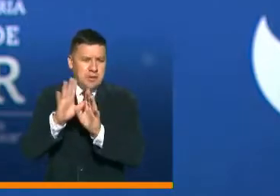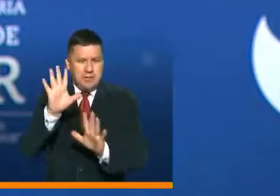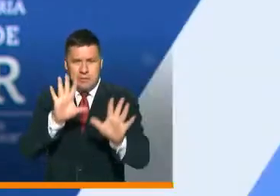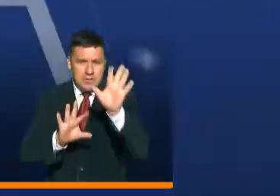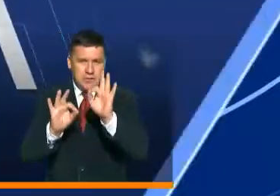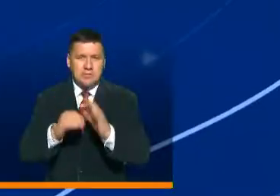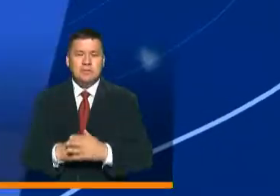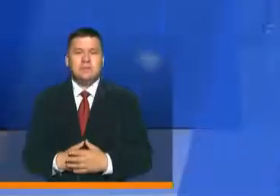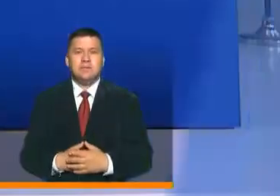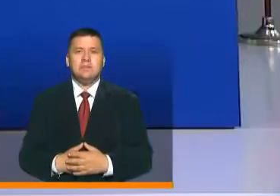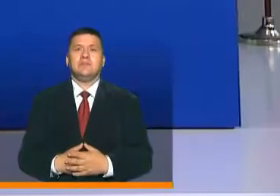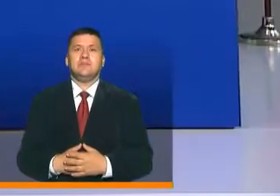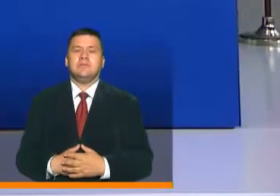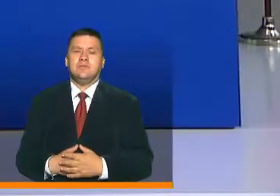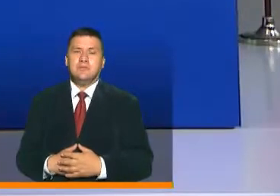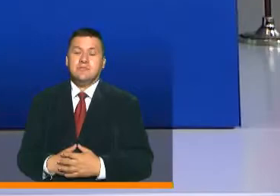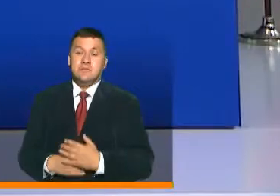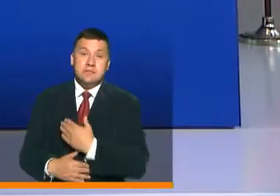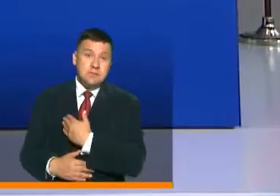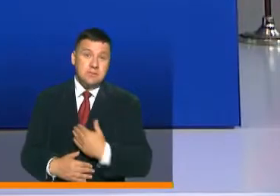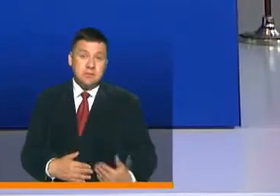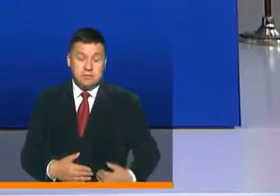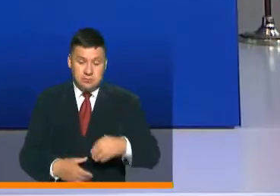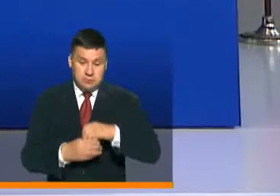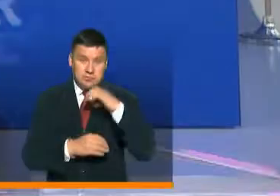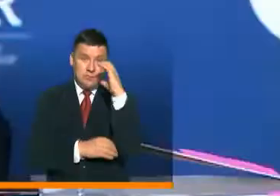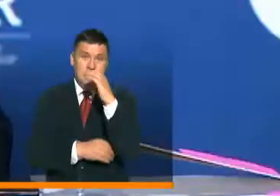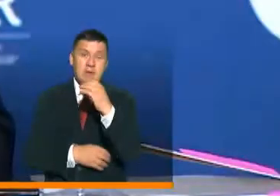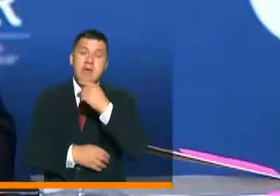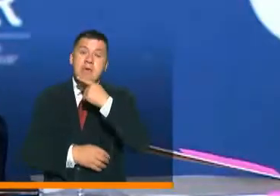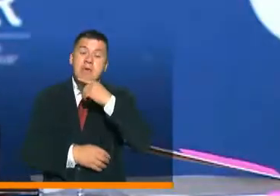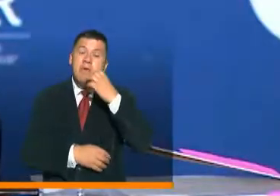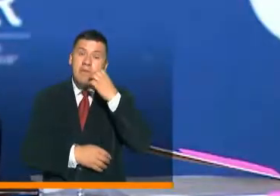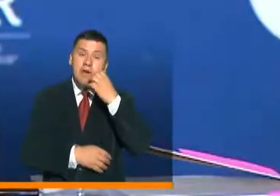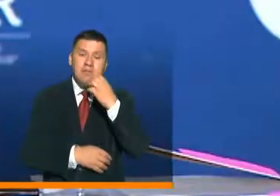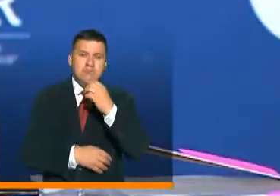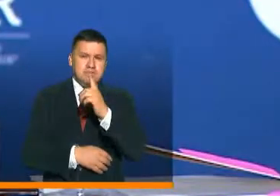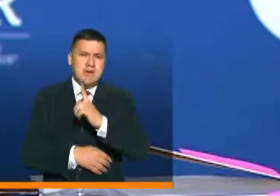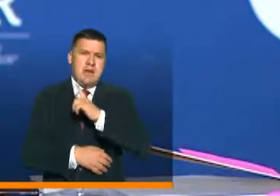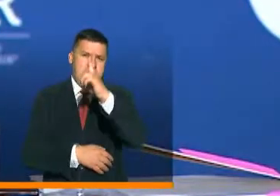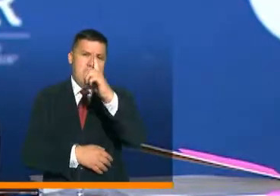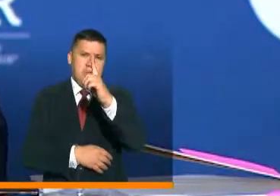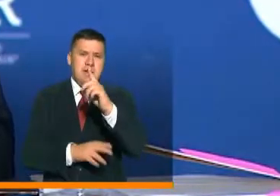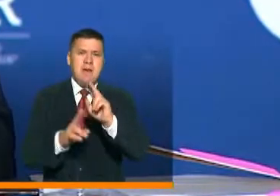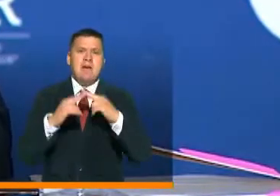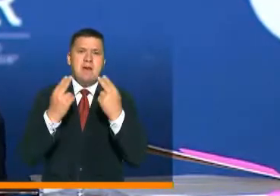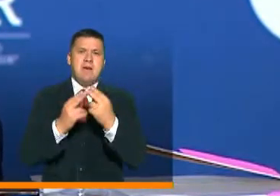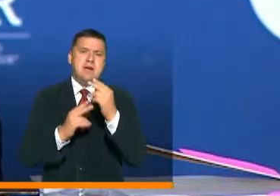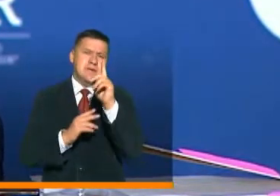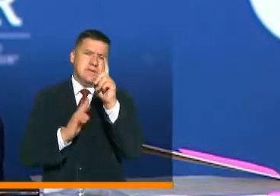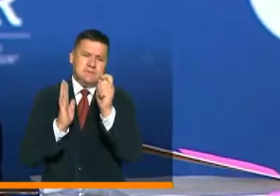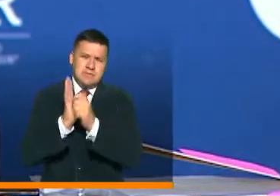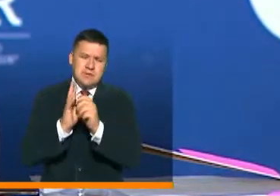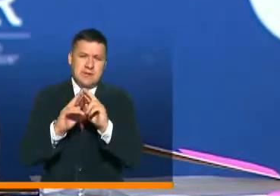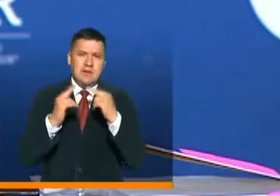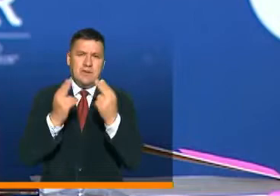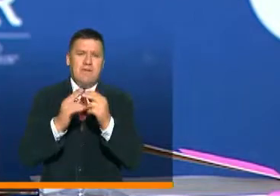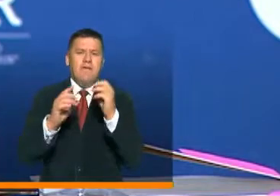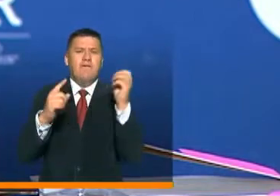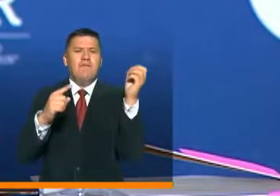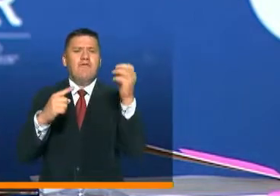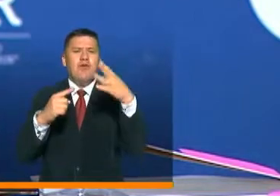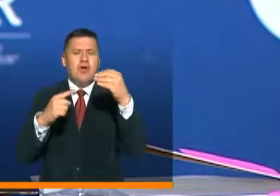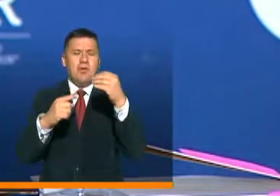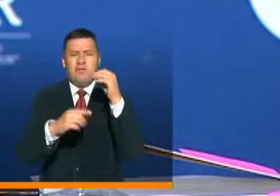pandemia. El presidente de Colombia, Iván Duque Márquez, lideró la sexta reunión extraordinaria de presidentes del Foro para